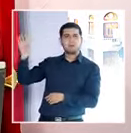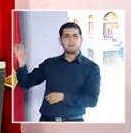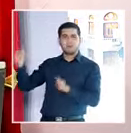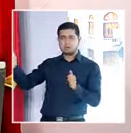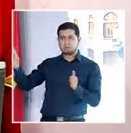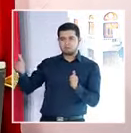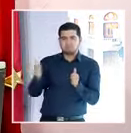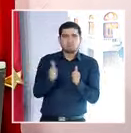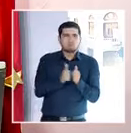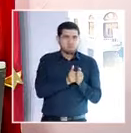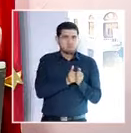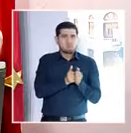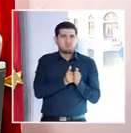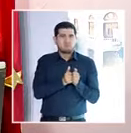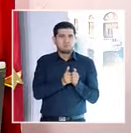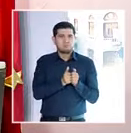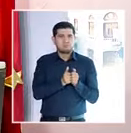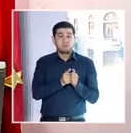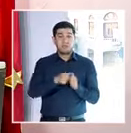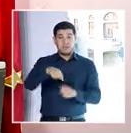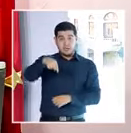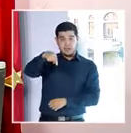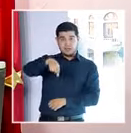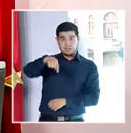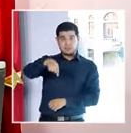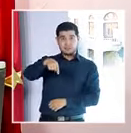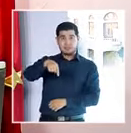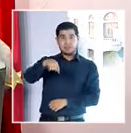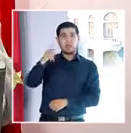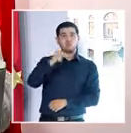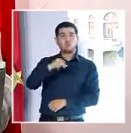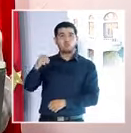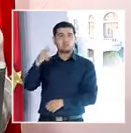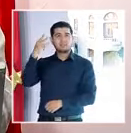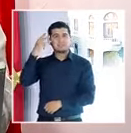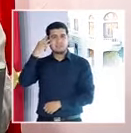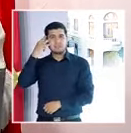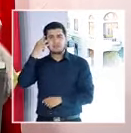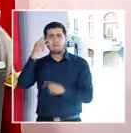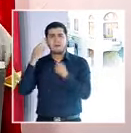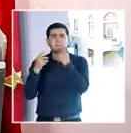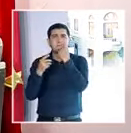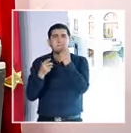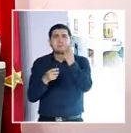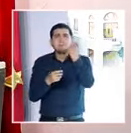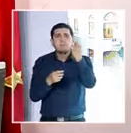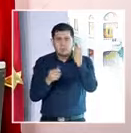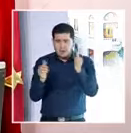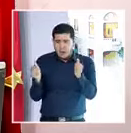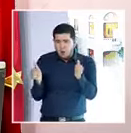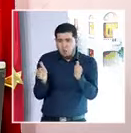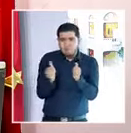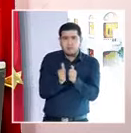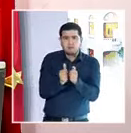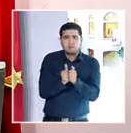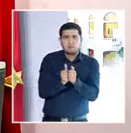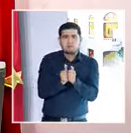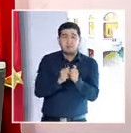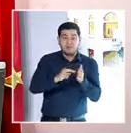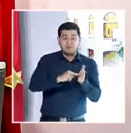acompañamiento. Fuimos la primera entidad territorial que recibió el acompañamiento de